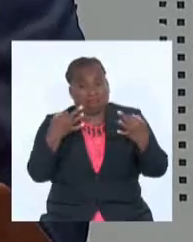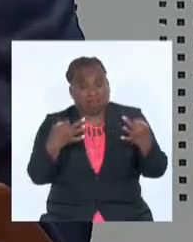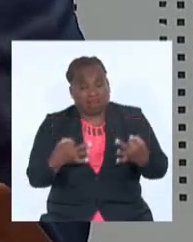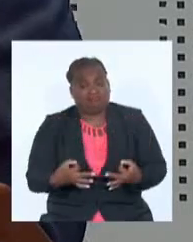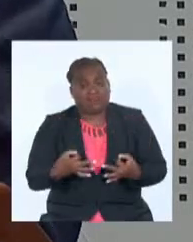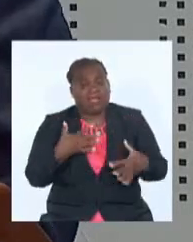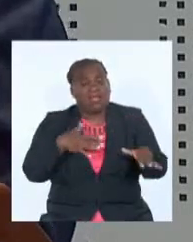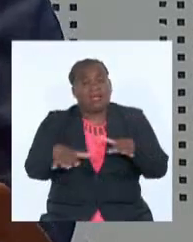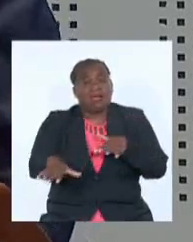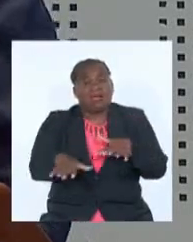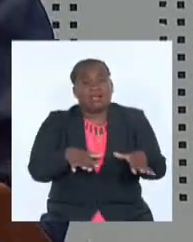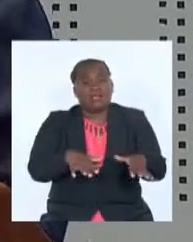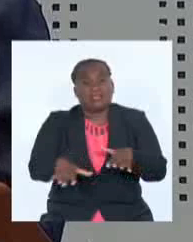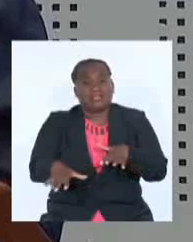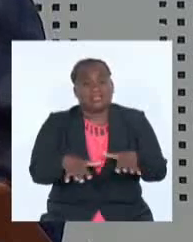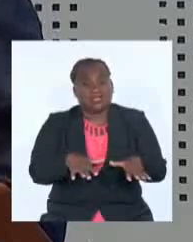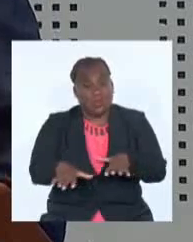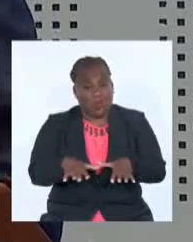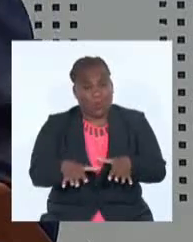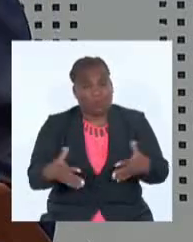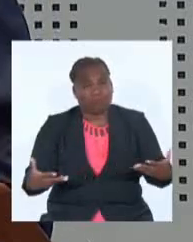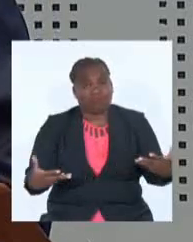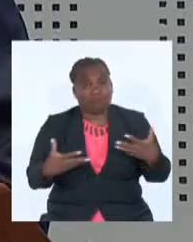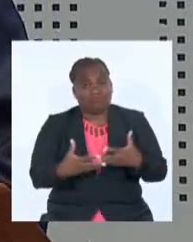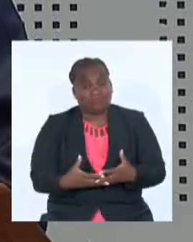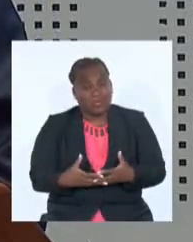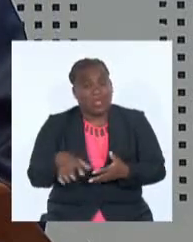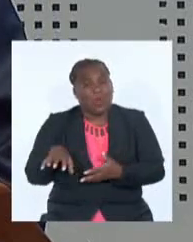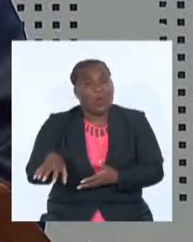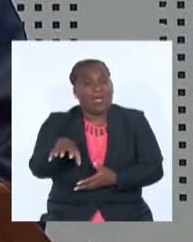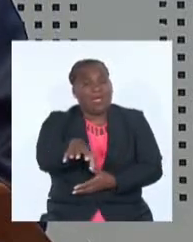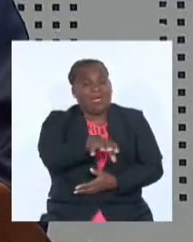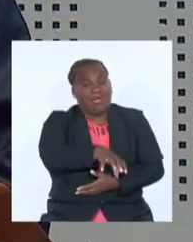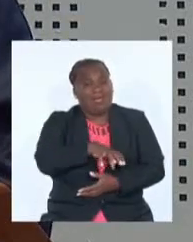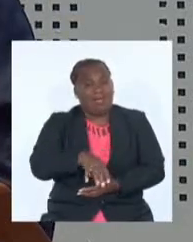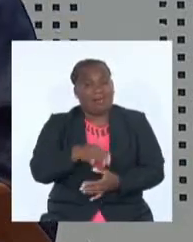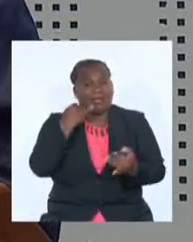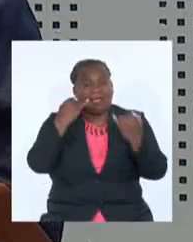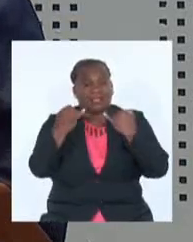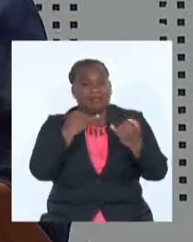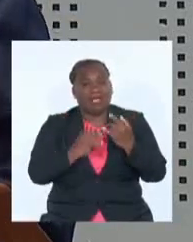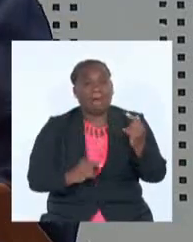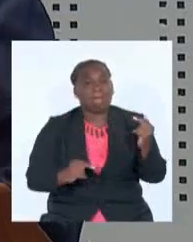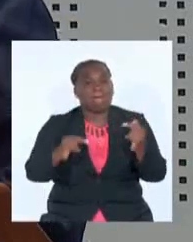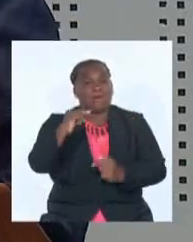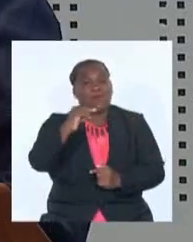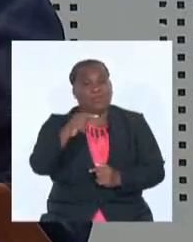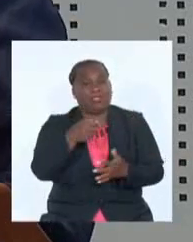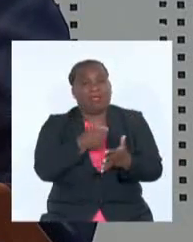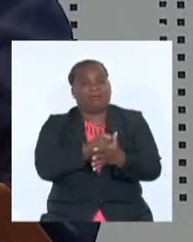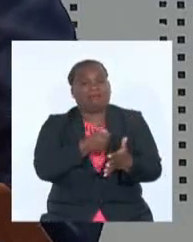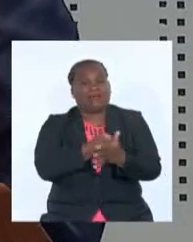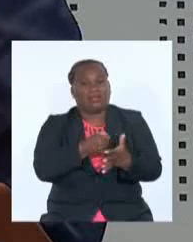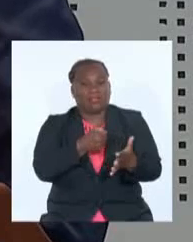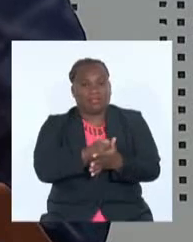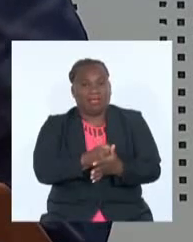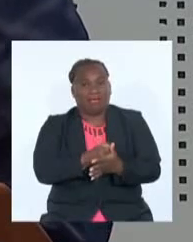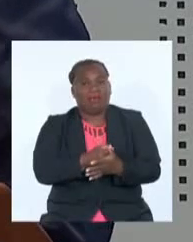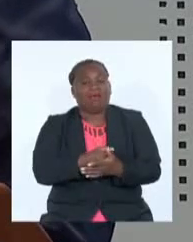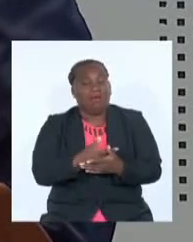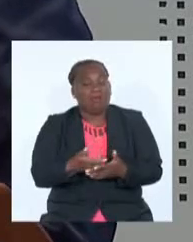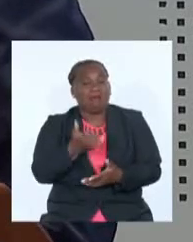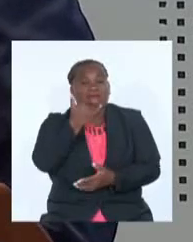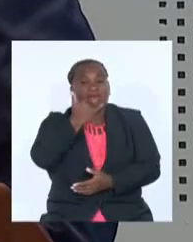acción inmediata relacionadas con áreas identificadas como prioritarias para enfrentar los grandes